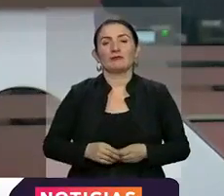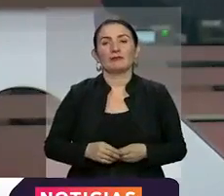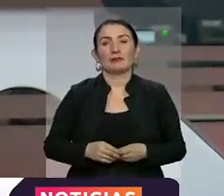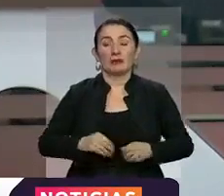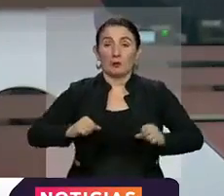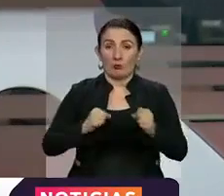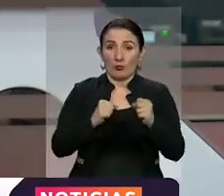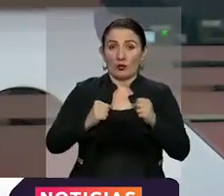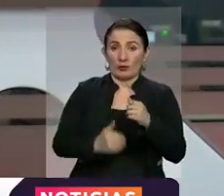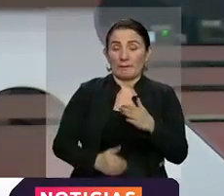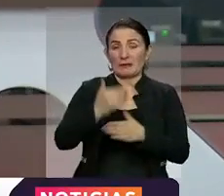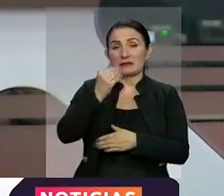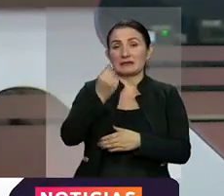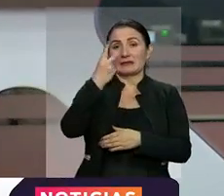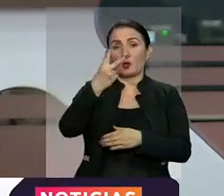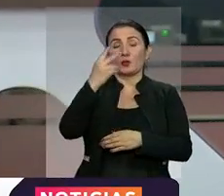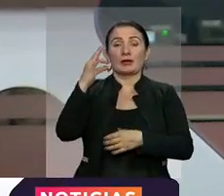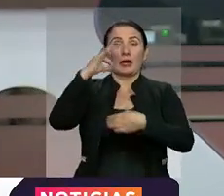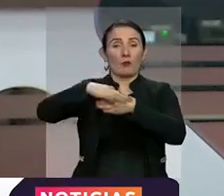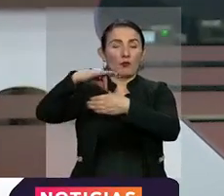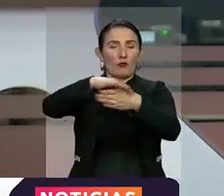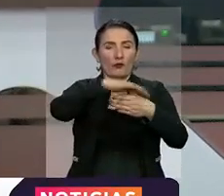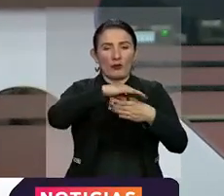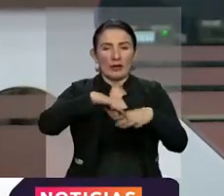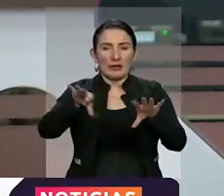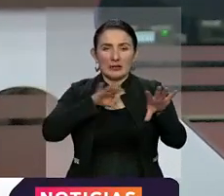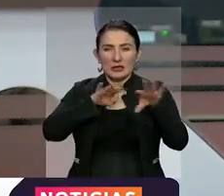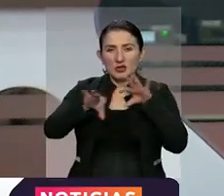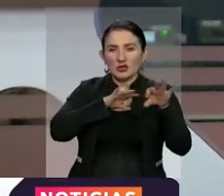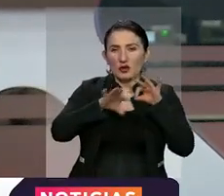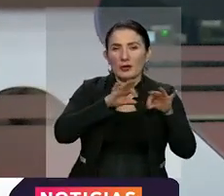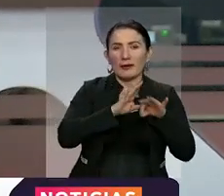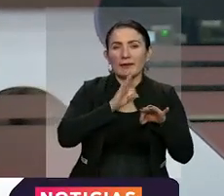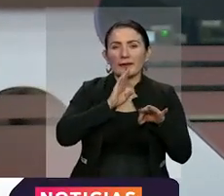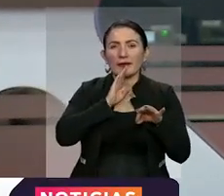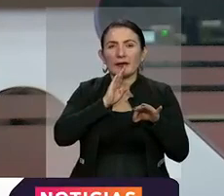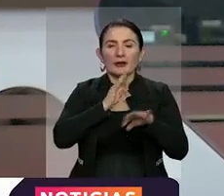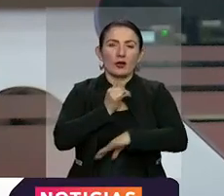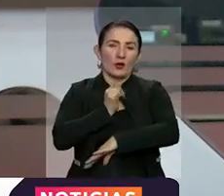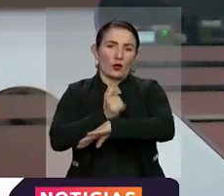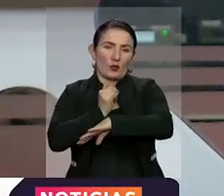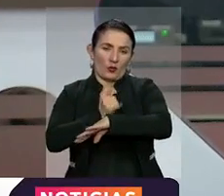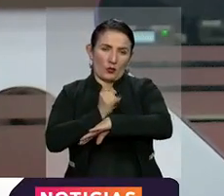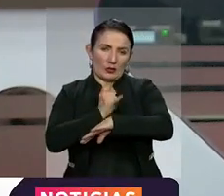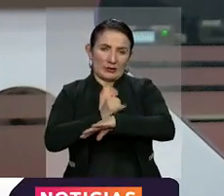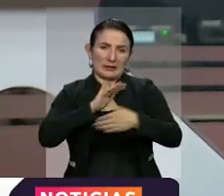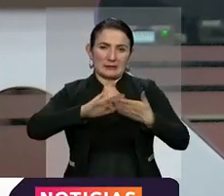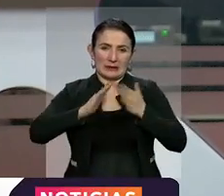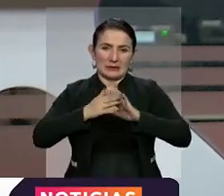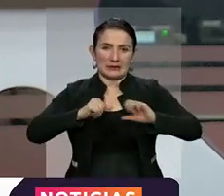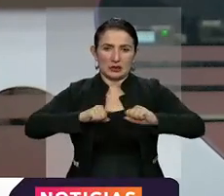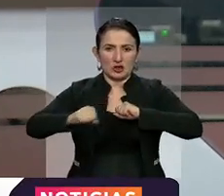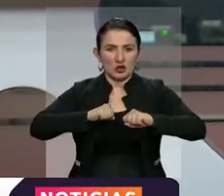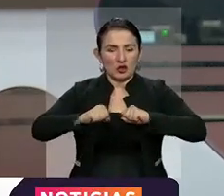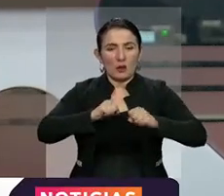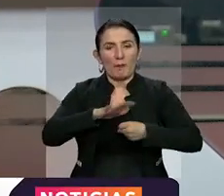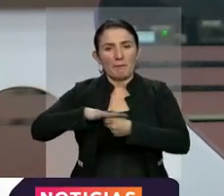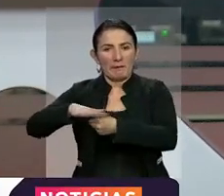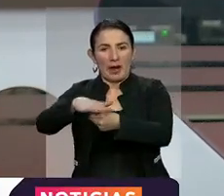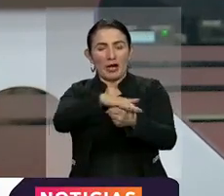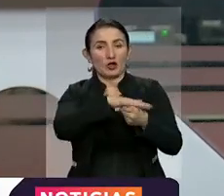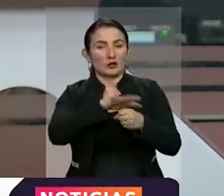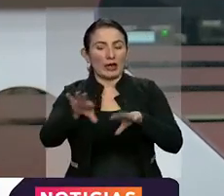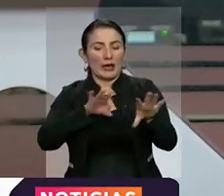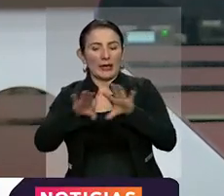En Bogotá inició la segunda jornada electoral para escoger a los dignatarios y dignatarias de 326 juntas de acción comunal. La elección se